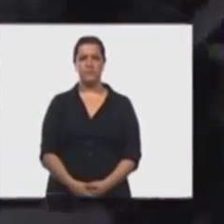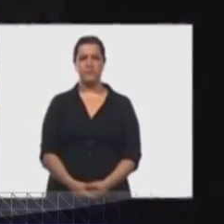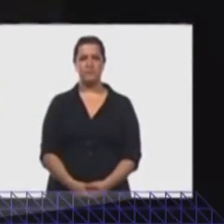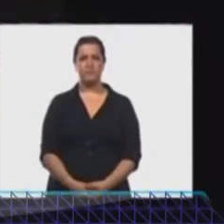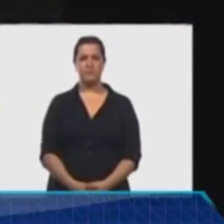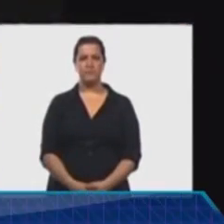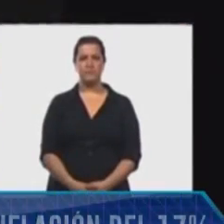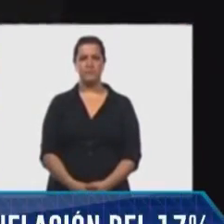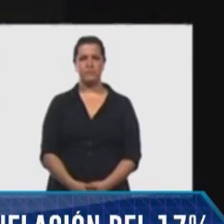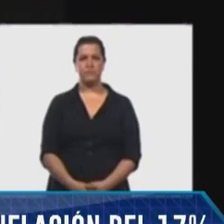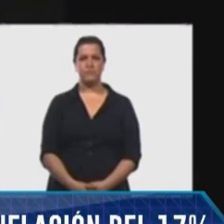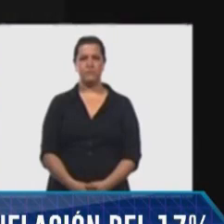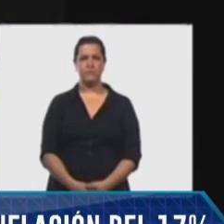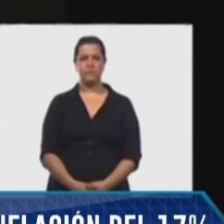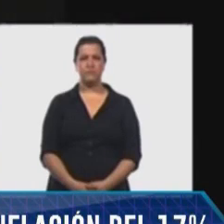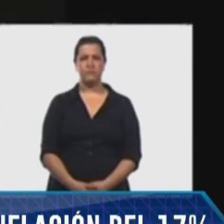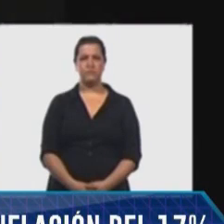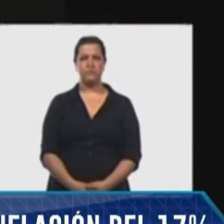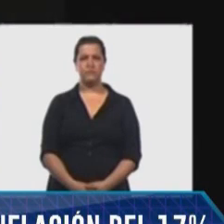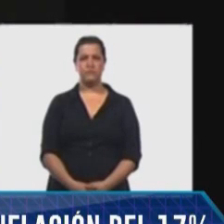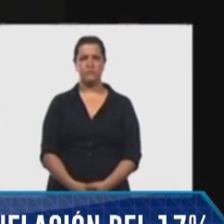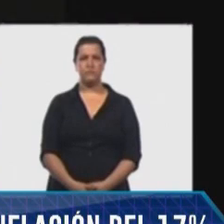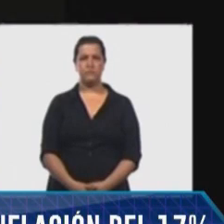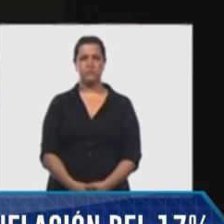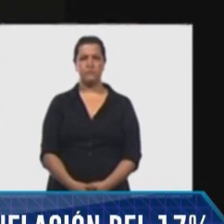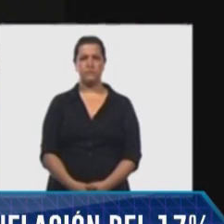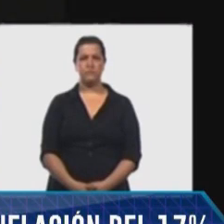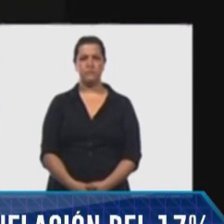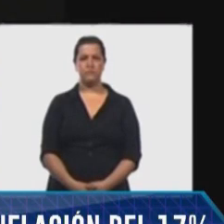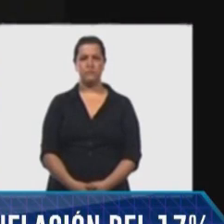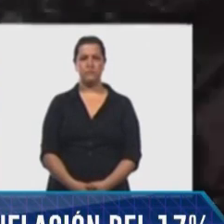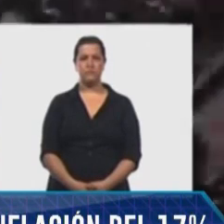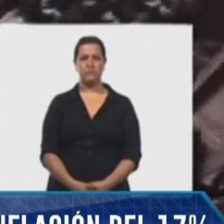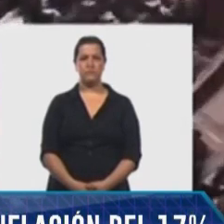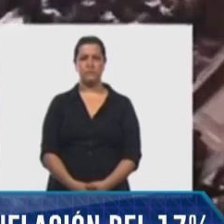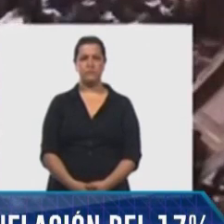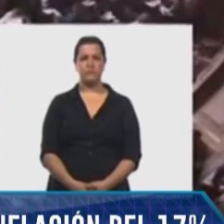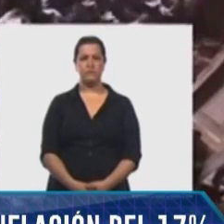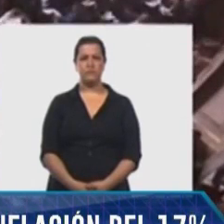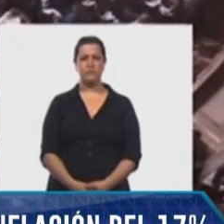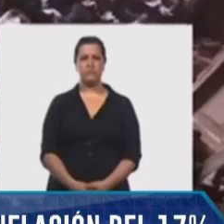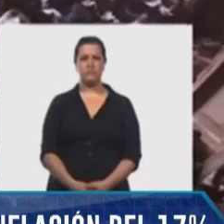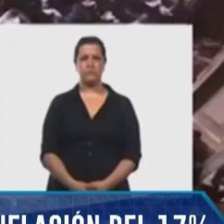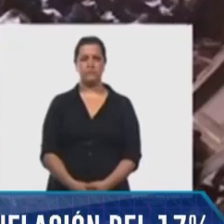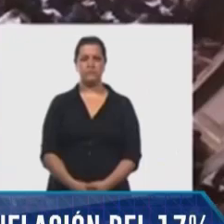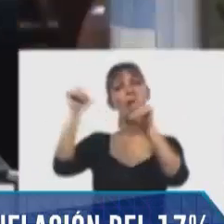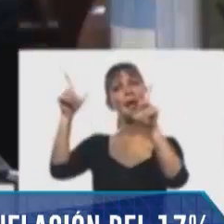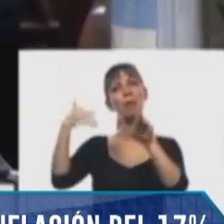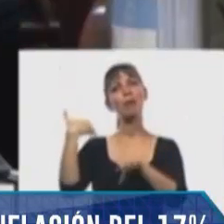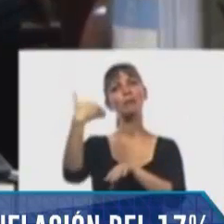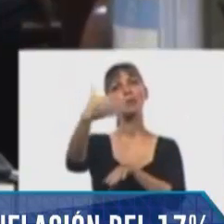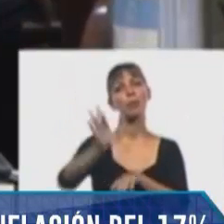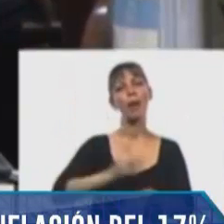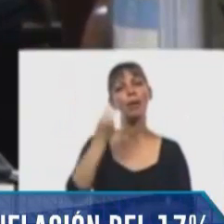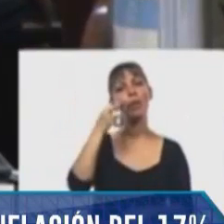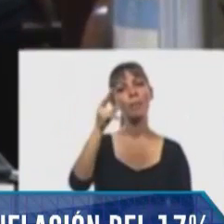presupuesto que hemos podido construir entre todos de acuerdo al país que heredamos y que están orgullosos de haber alcanzado este consenso. Por otro